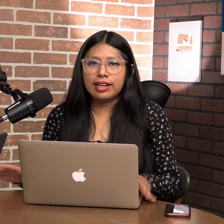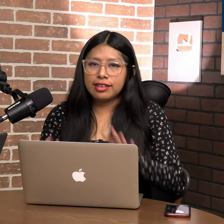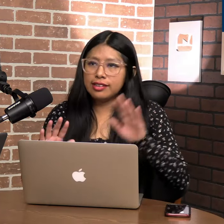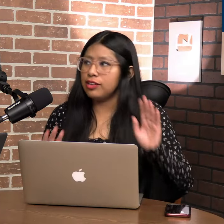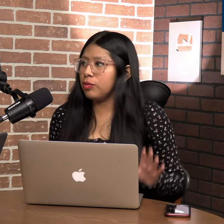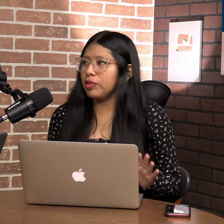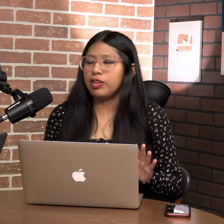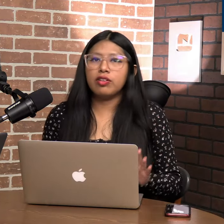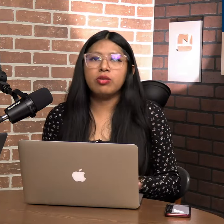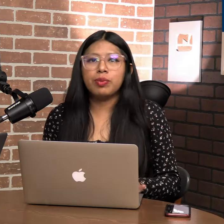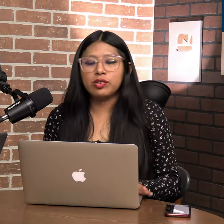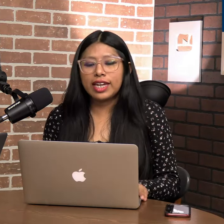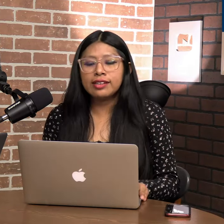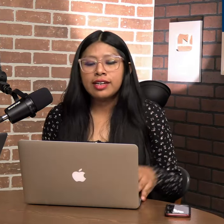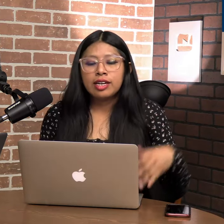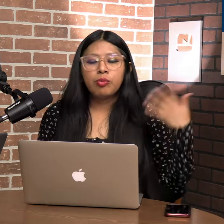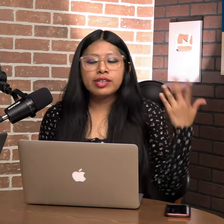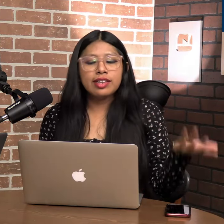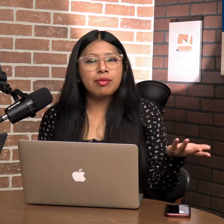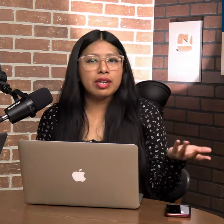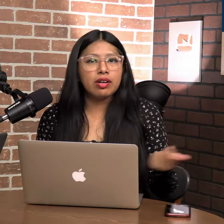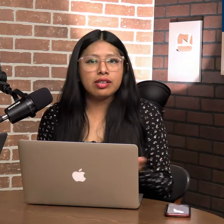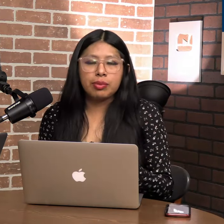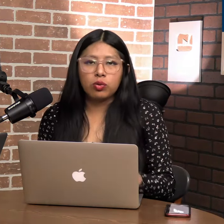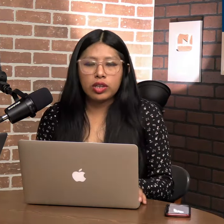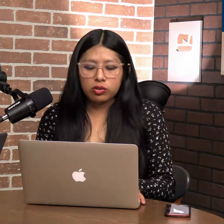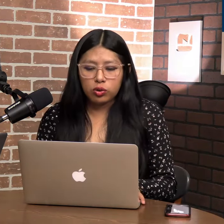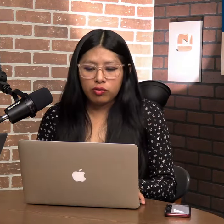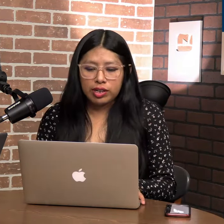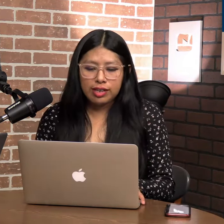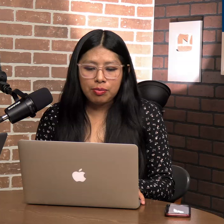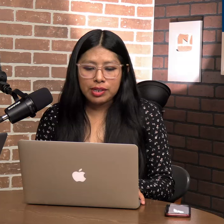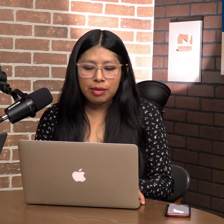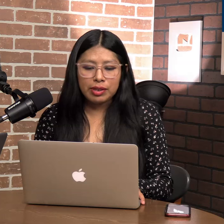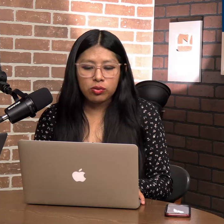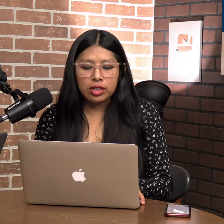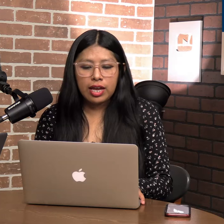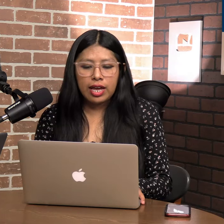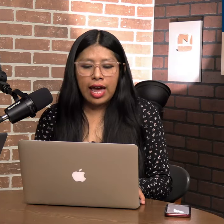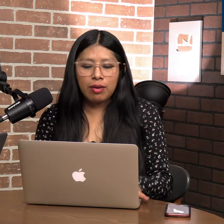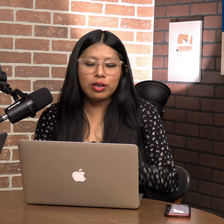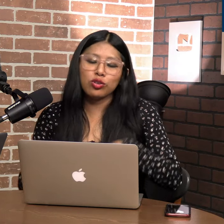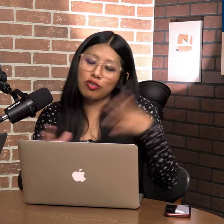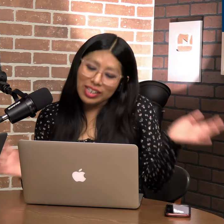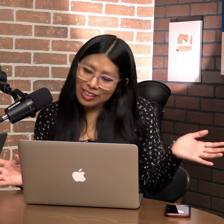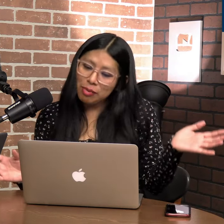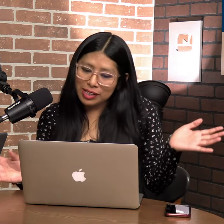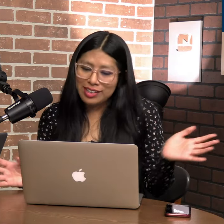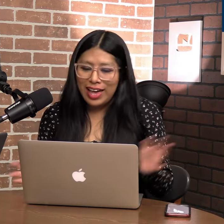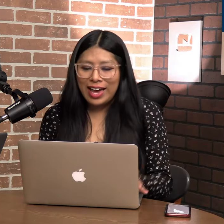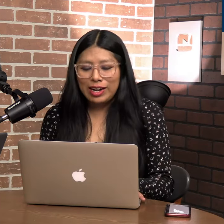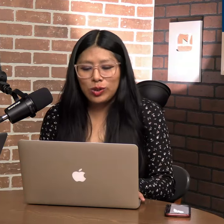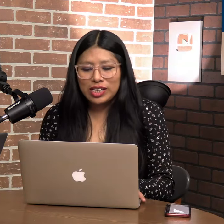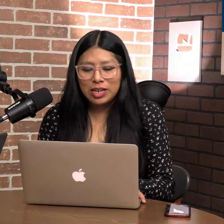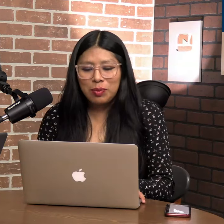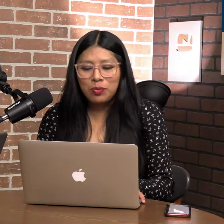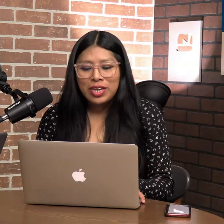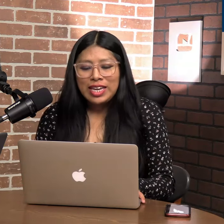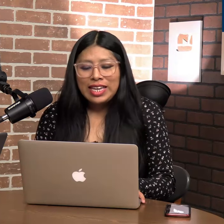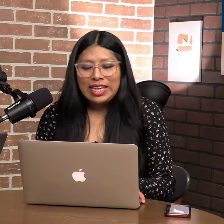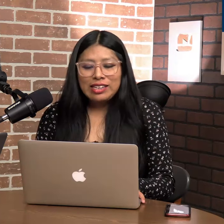sitlali dice yo prefiero dar Un paso atrás Pues el día miércoles le preguntan en su conferencia de prensa matutina a bueno en su conferencia de prensa a Claudia